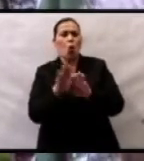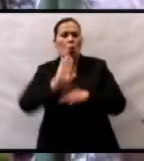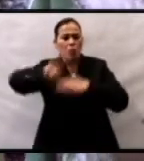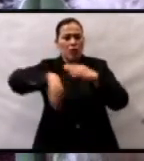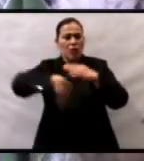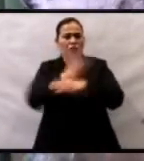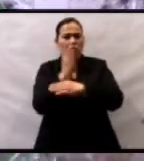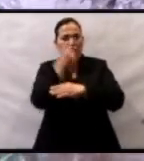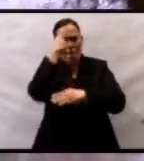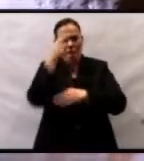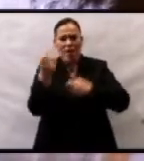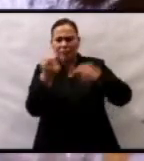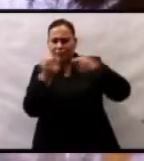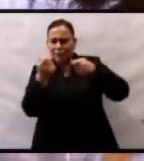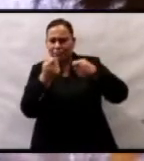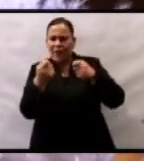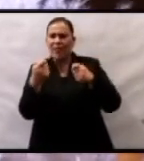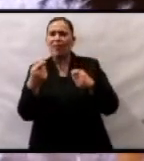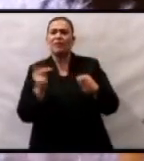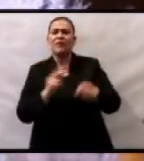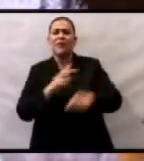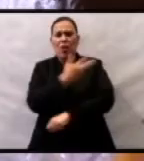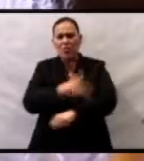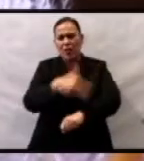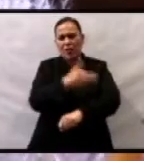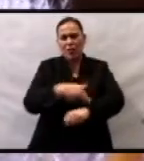gestión de territorio que ya te